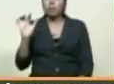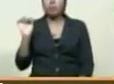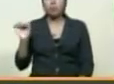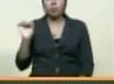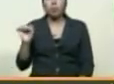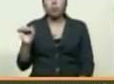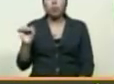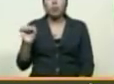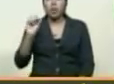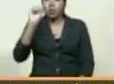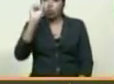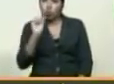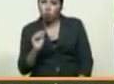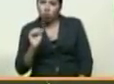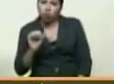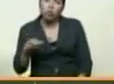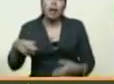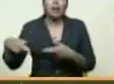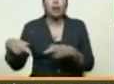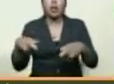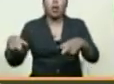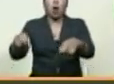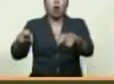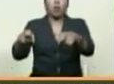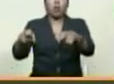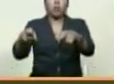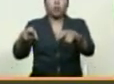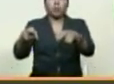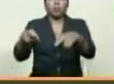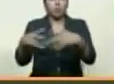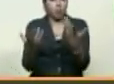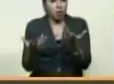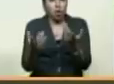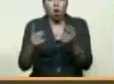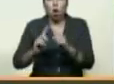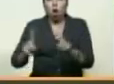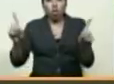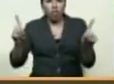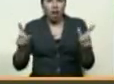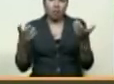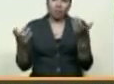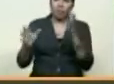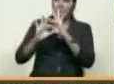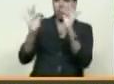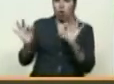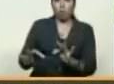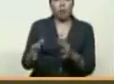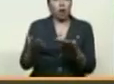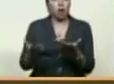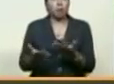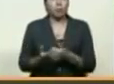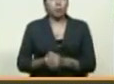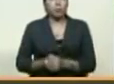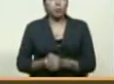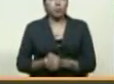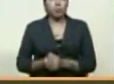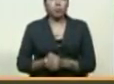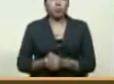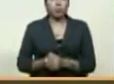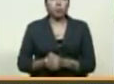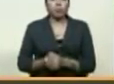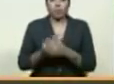aquí al sur del Orinoco, no puede haber otra señal, sino que a partir de